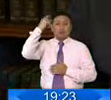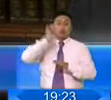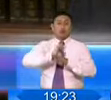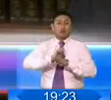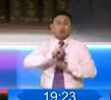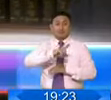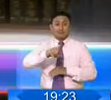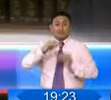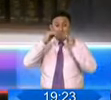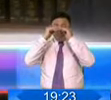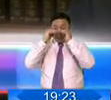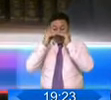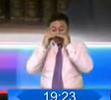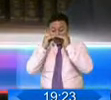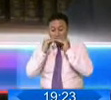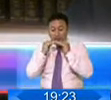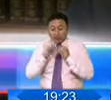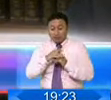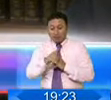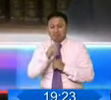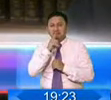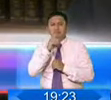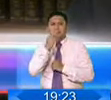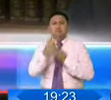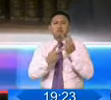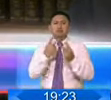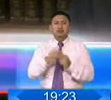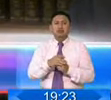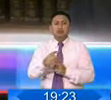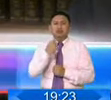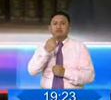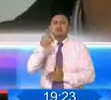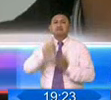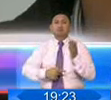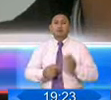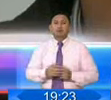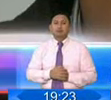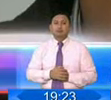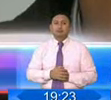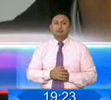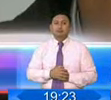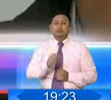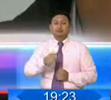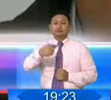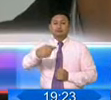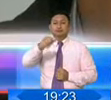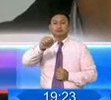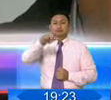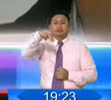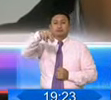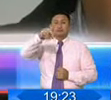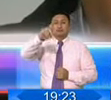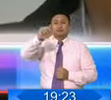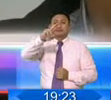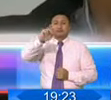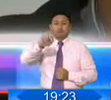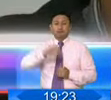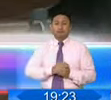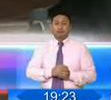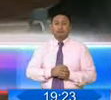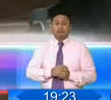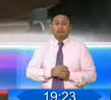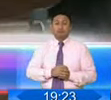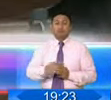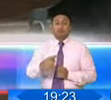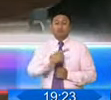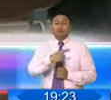a Sánchez para ver quiénes le visitan y qué cosas nomás se dicen. Al igual que Gándara, el ex vicecanciller de la República, Marcelo